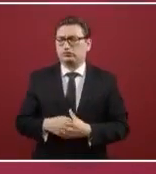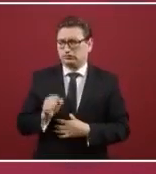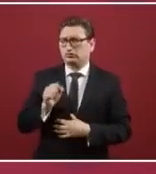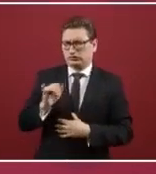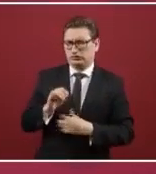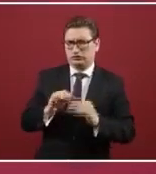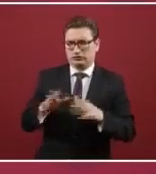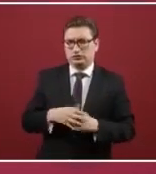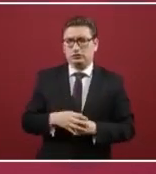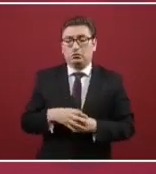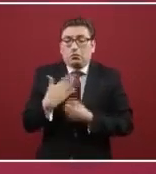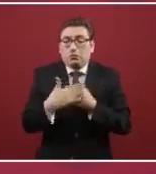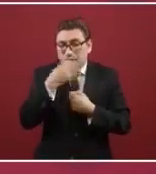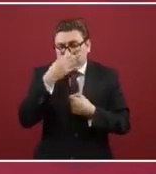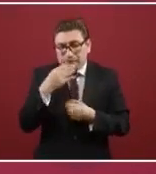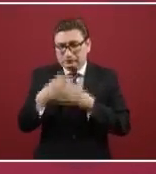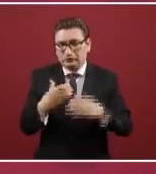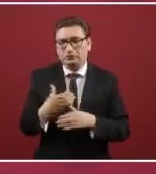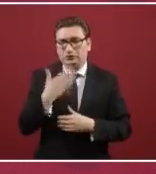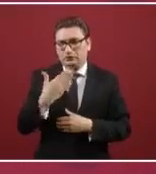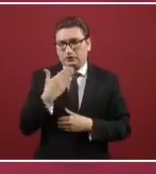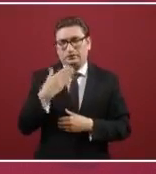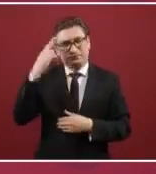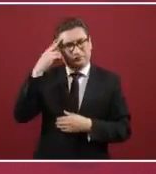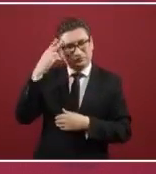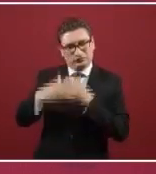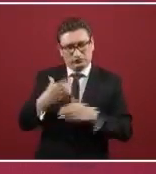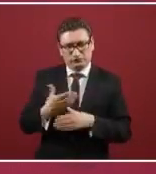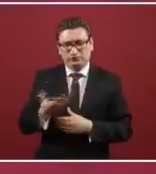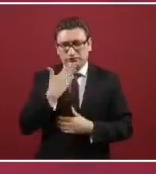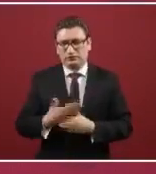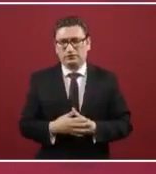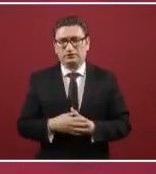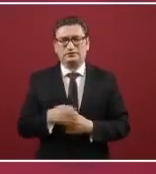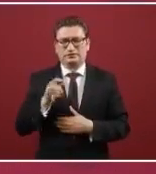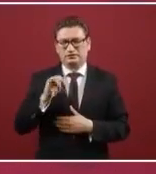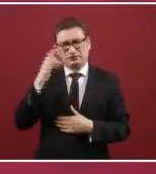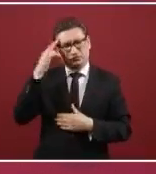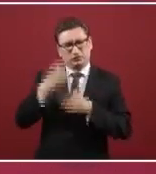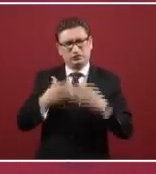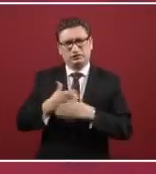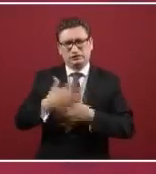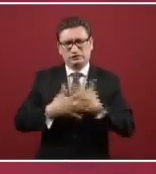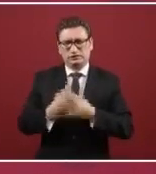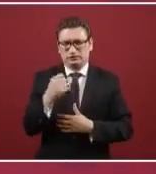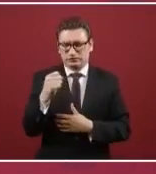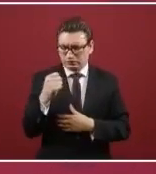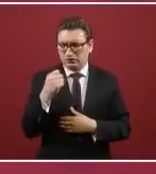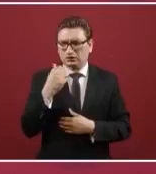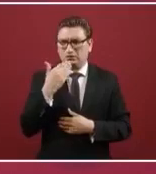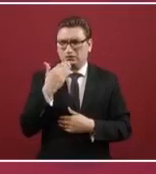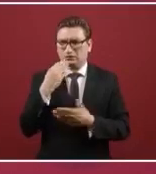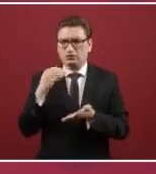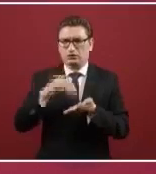por su cumpleaños lo digo, ¿no? Sí. Porfirio Díaz. Él cumplía años el 15 de septiembre y por eso